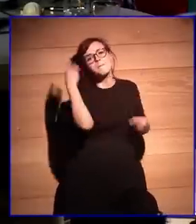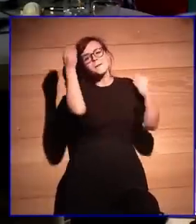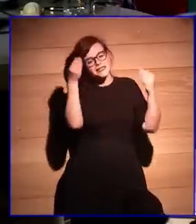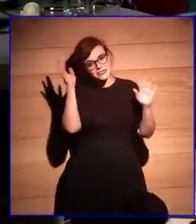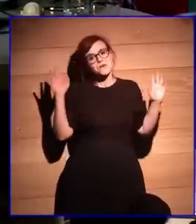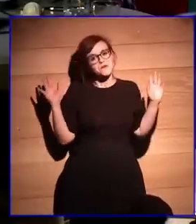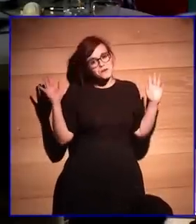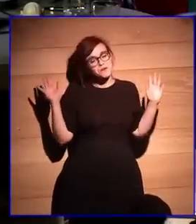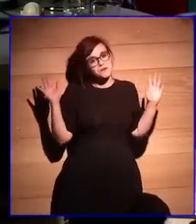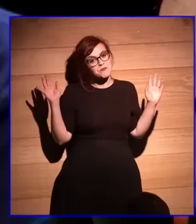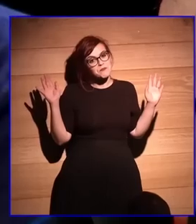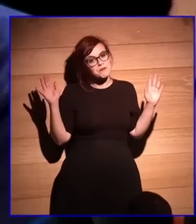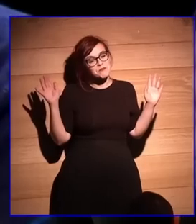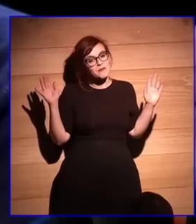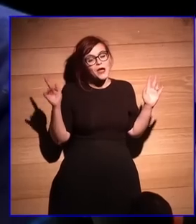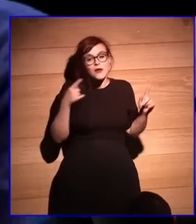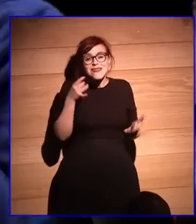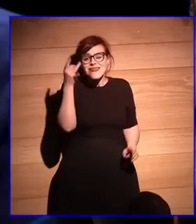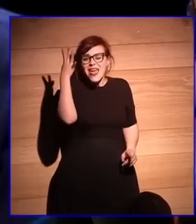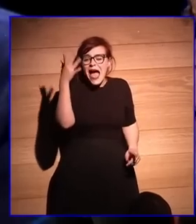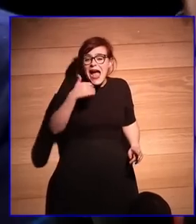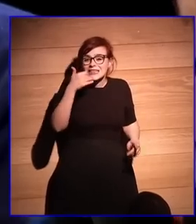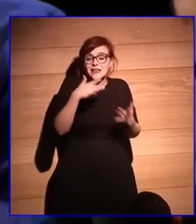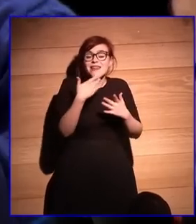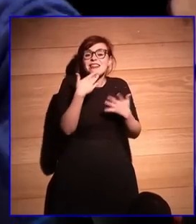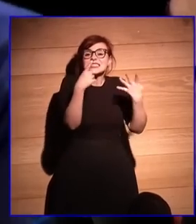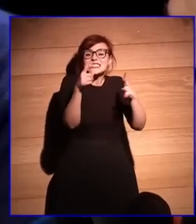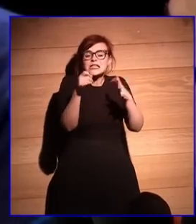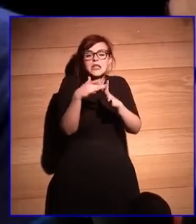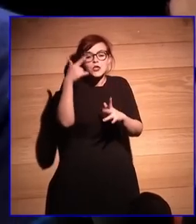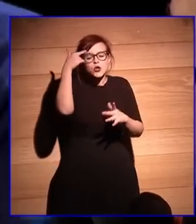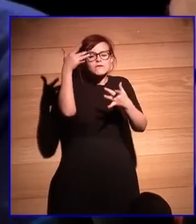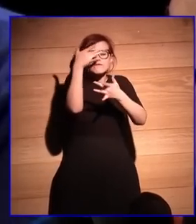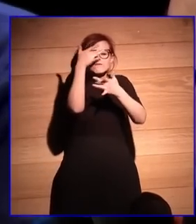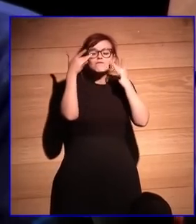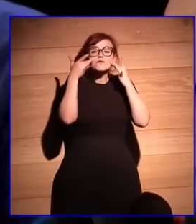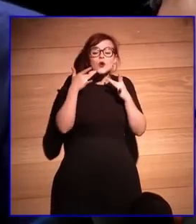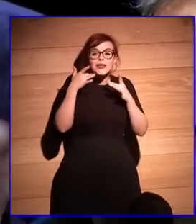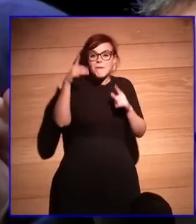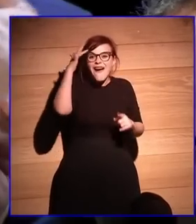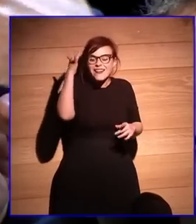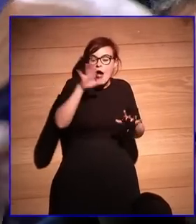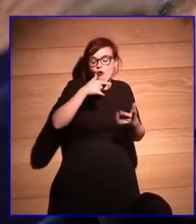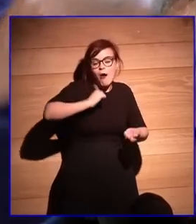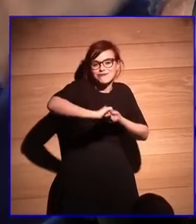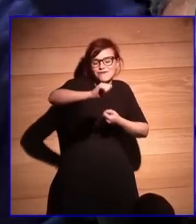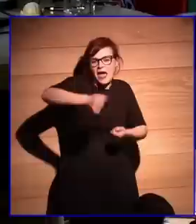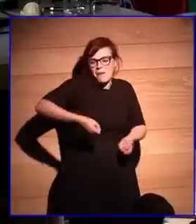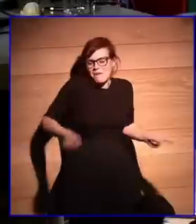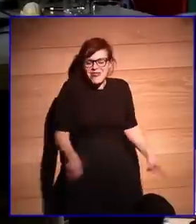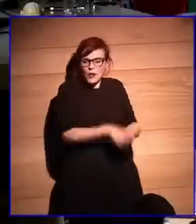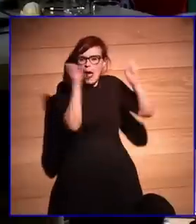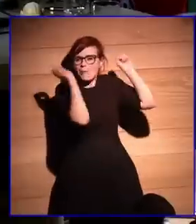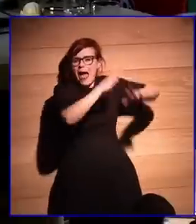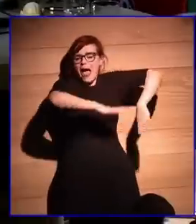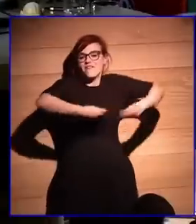harías. Una vida inmaculada que tengo hasta ahora, casi 60 años. Inmaculados y de pronto los te lo cargabas en dos días. Lo tiraba por la